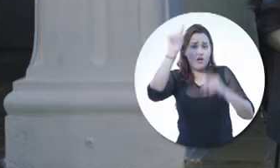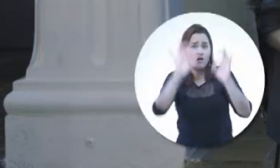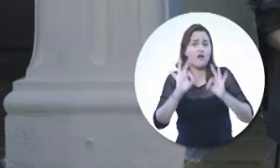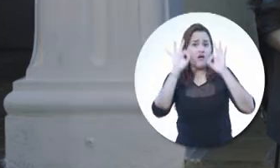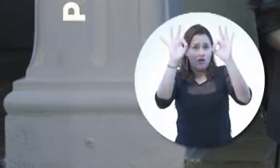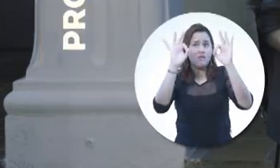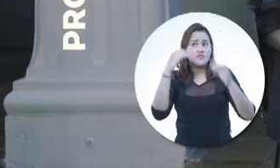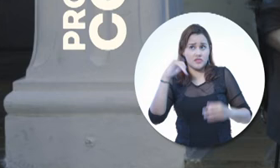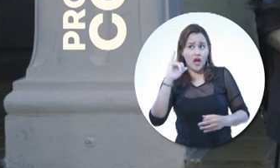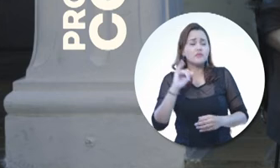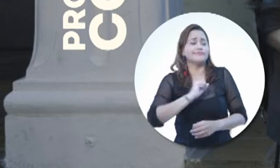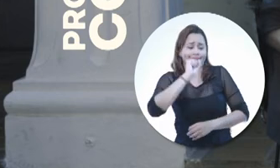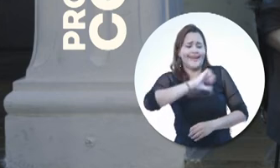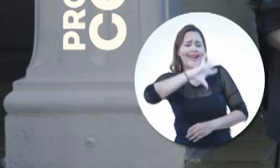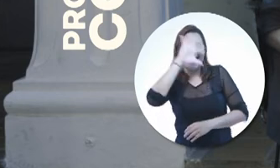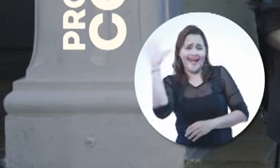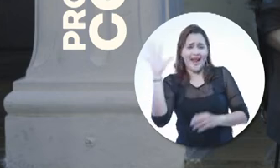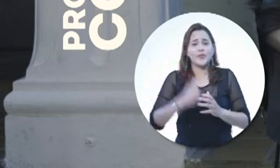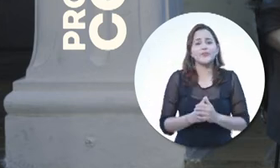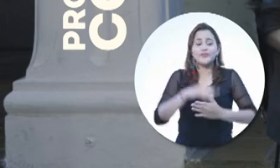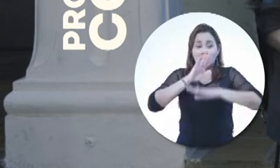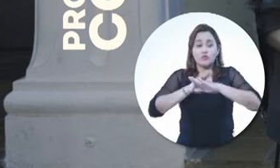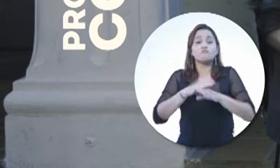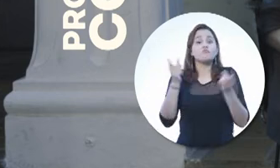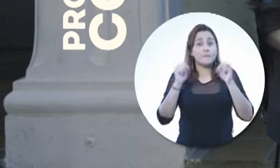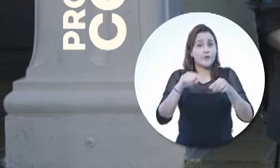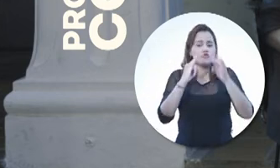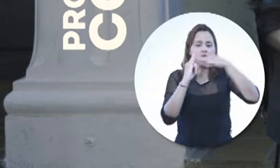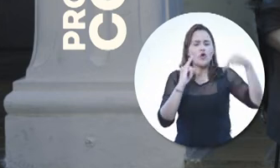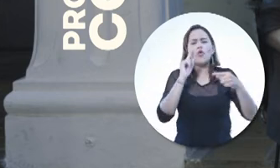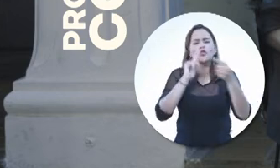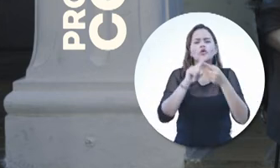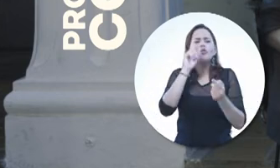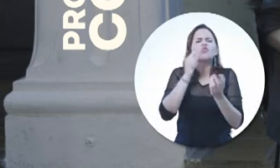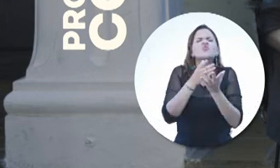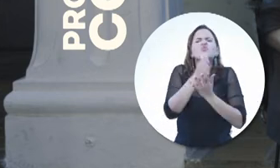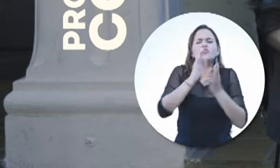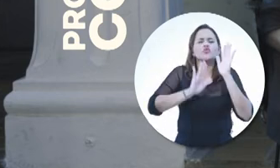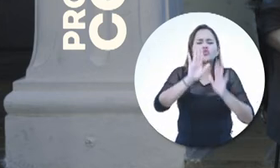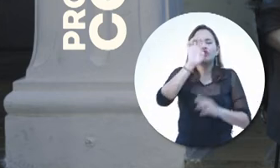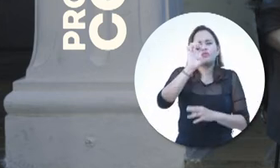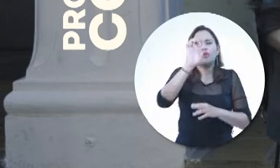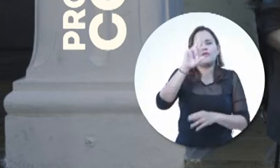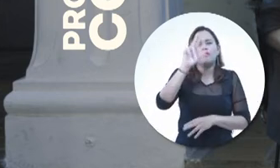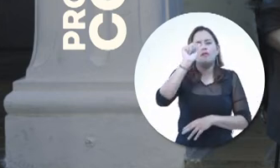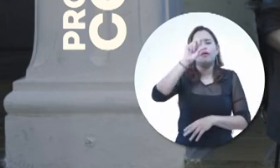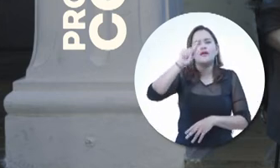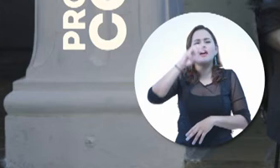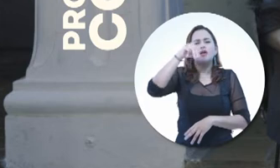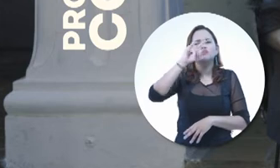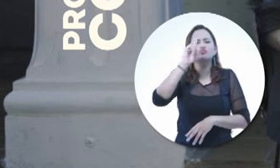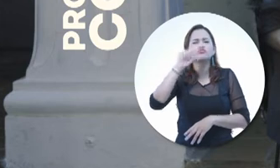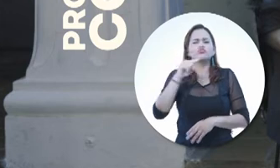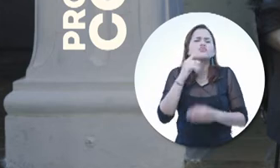calidad. Así es, Caro. La Uni Magdalena también participó en el programa Erasmus Mundus, que establece las bases para la cooperación entre